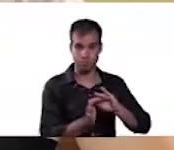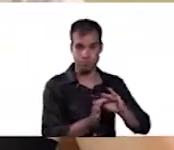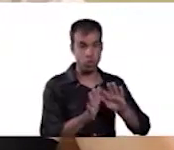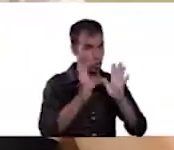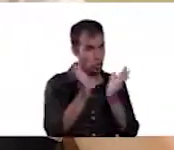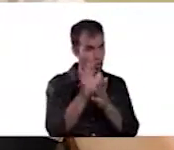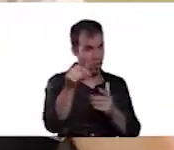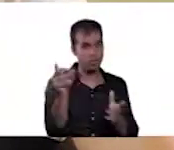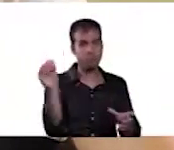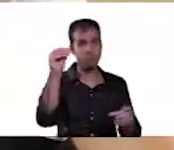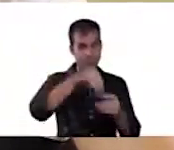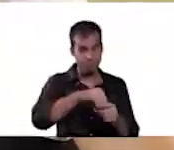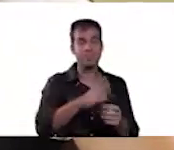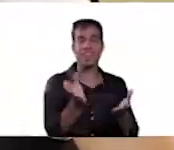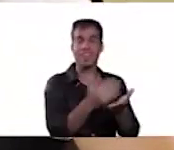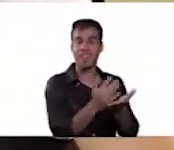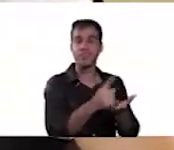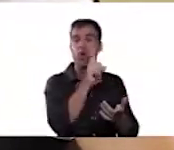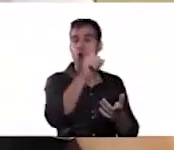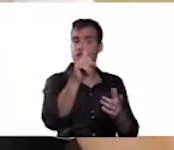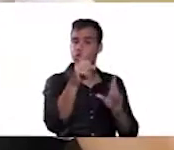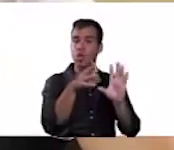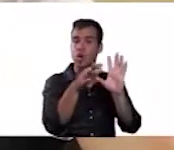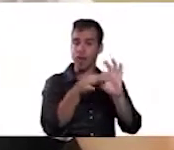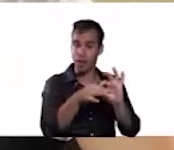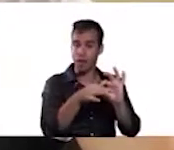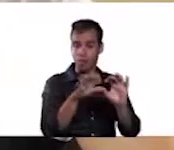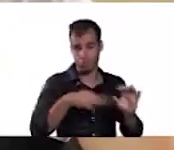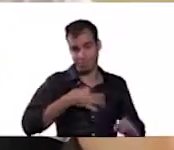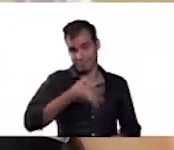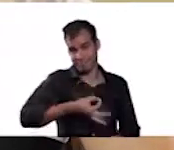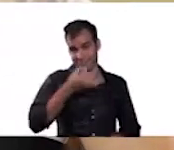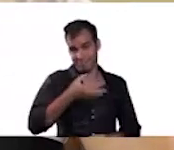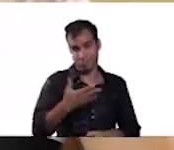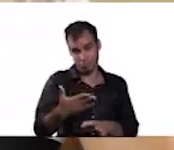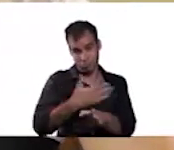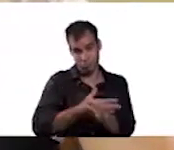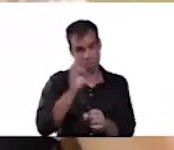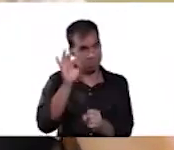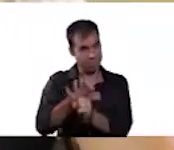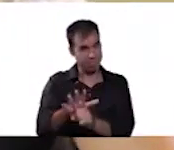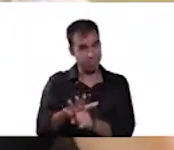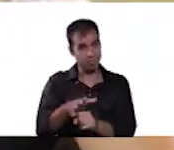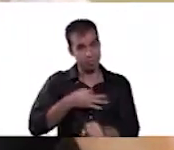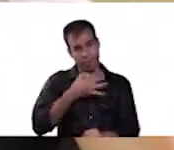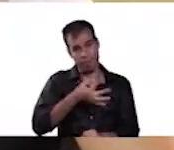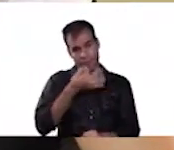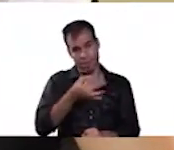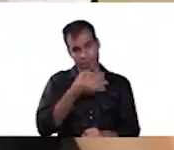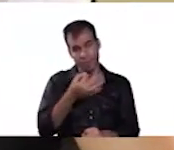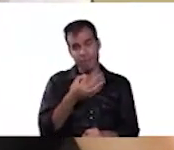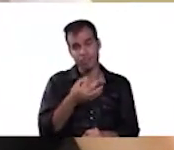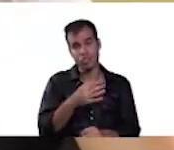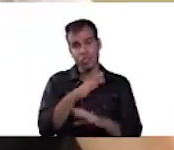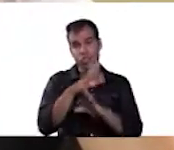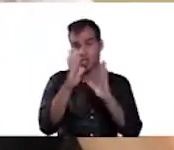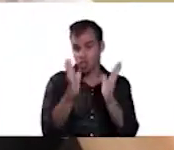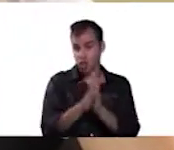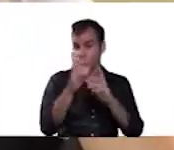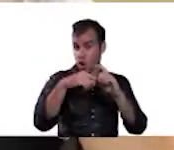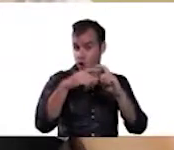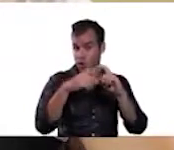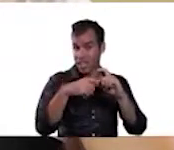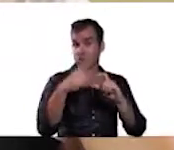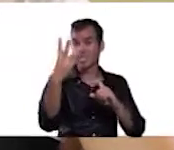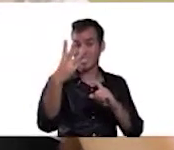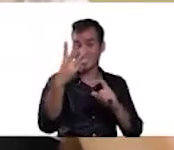está en el libro de 11º grado, que no sé si se los dije al principio, todo el contenido de tercer semestre, curso regular